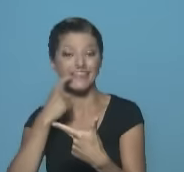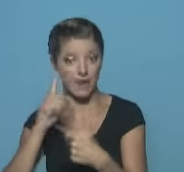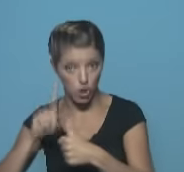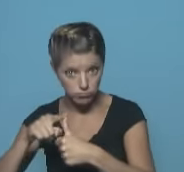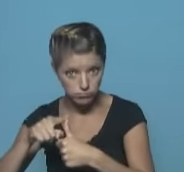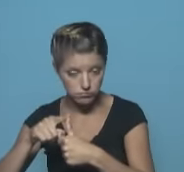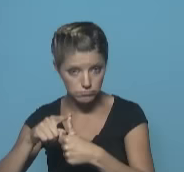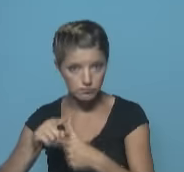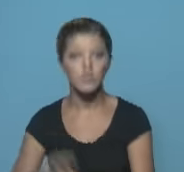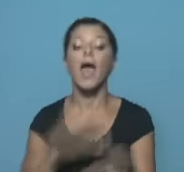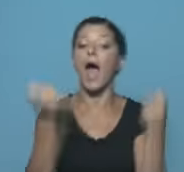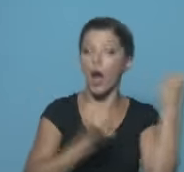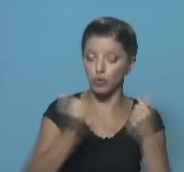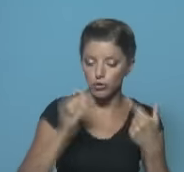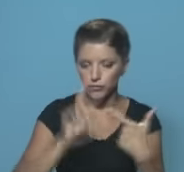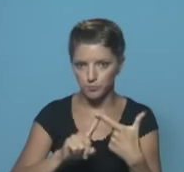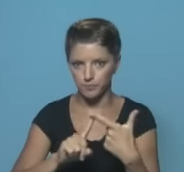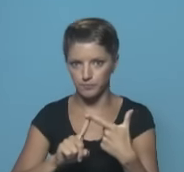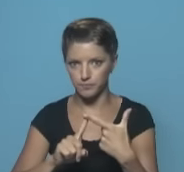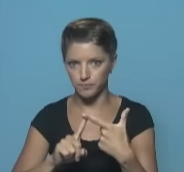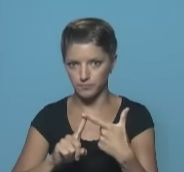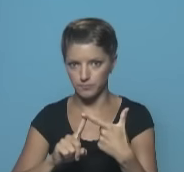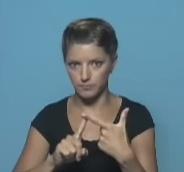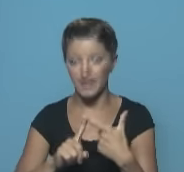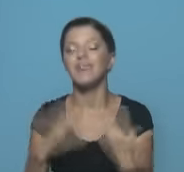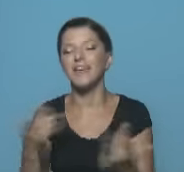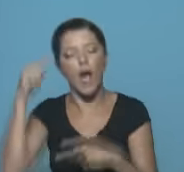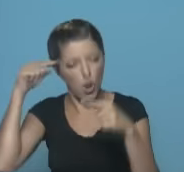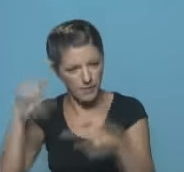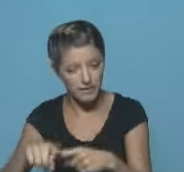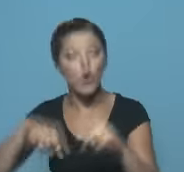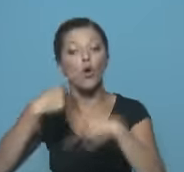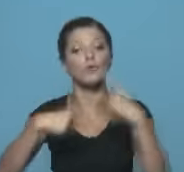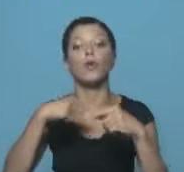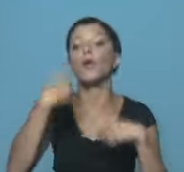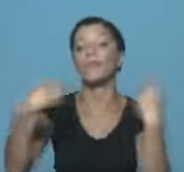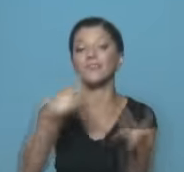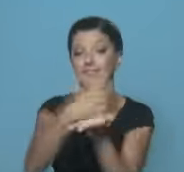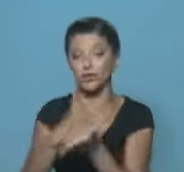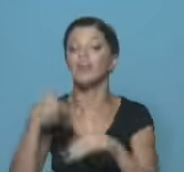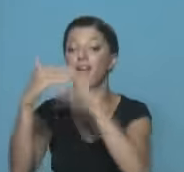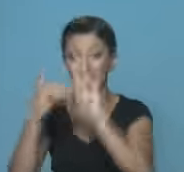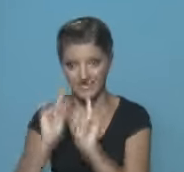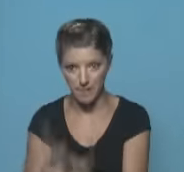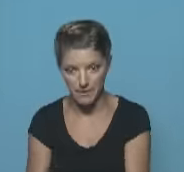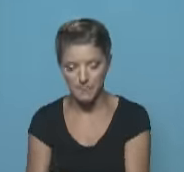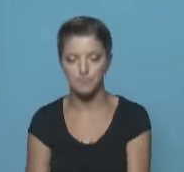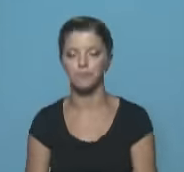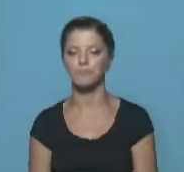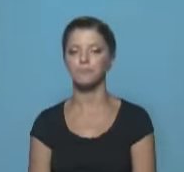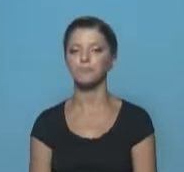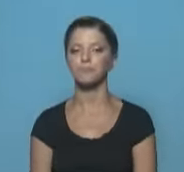hemos avanzado con automóviles y bueno, la expectativa es que vamos a seguir avanzando con alguno de ellos. Estamos muy contentos con